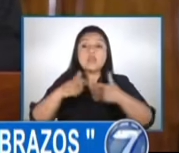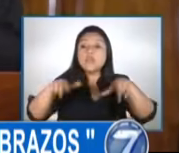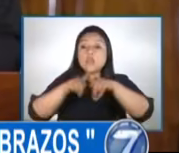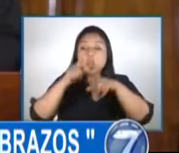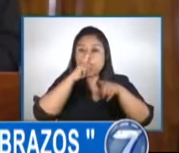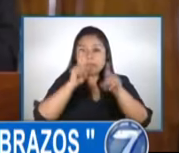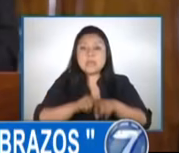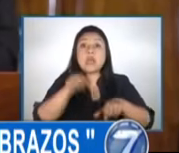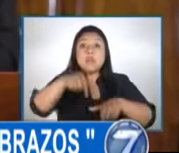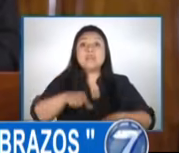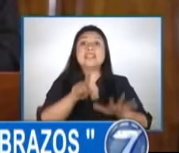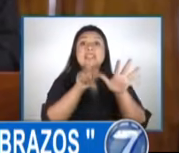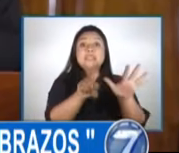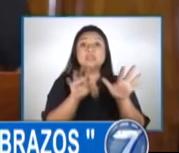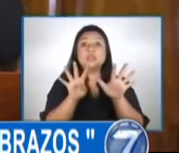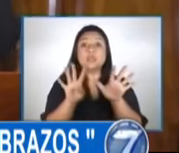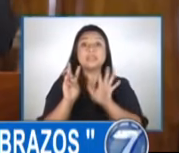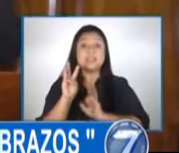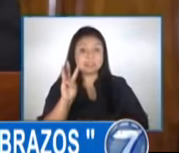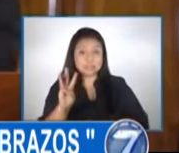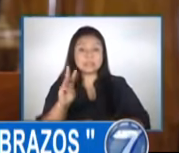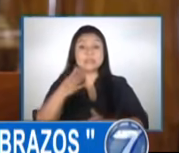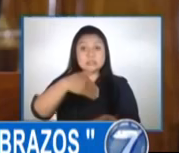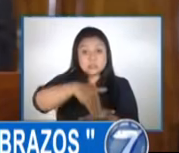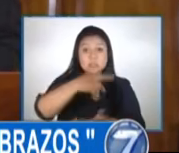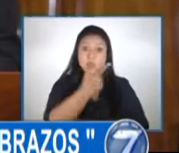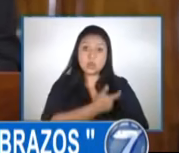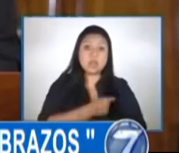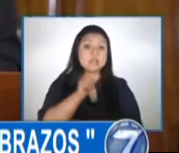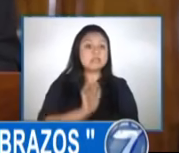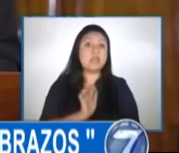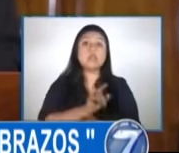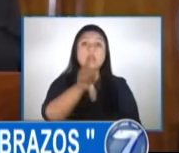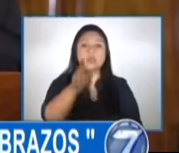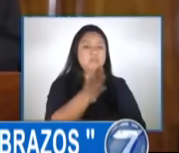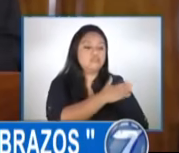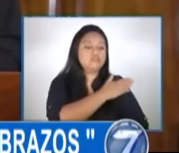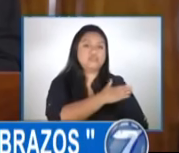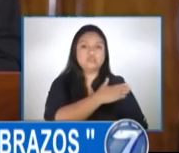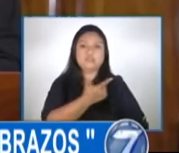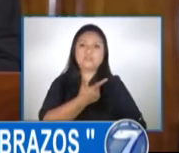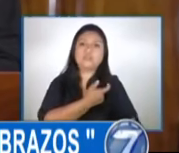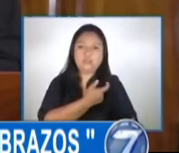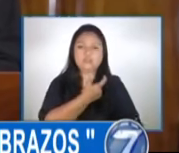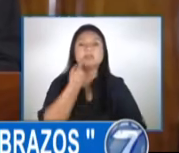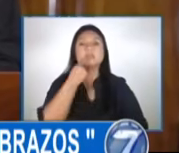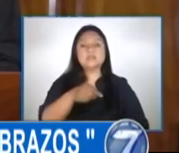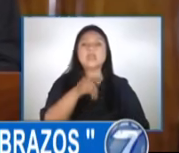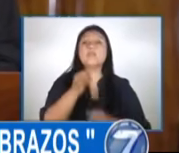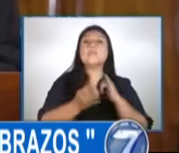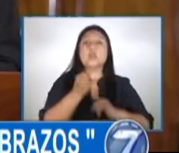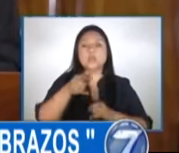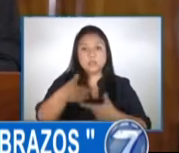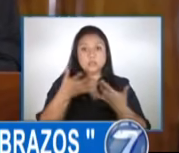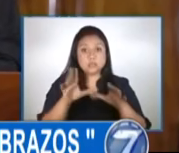Hay 693 puestos de vacunación esperando a que usted llegue a poner su brazo. Por último, como lo anunciamos recientemente,